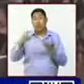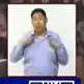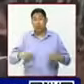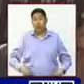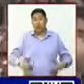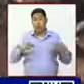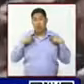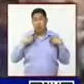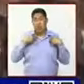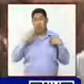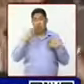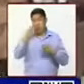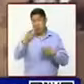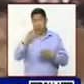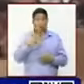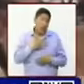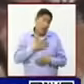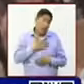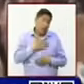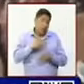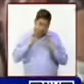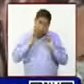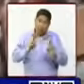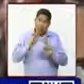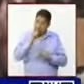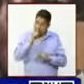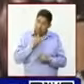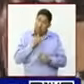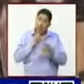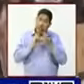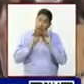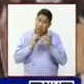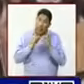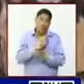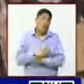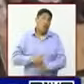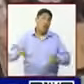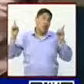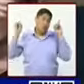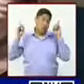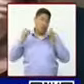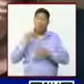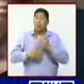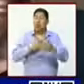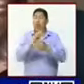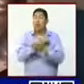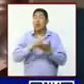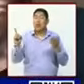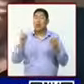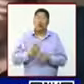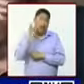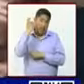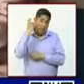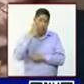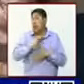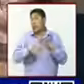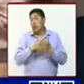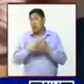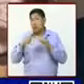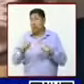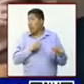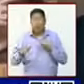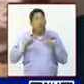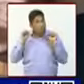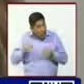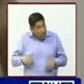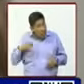involucra a usted y a mí. El respeto, la tolerancia, el diálogo y la democracia son la línea de partida para que los derechos triunfen. Y todos son acciones que